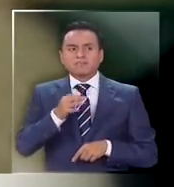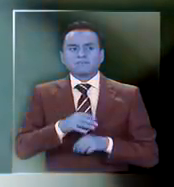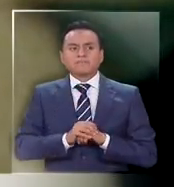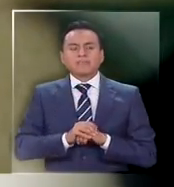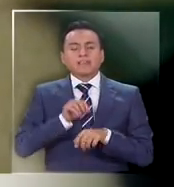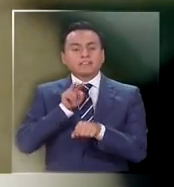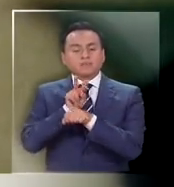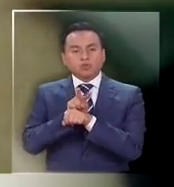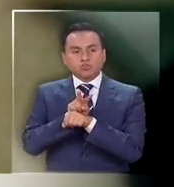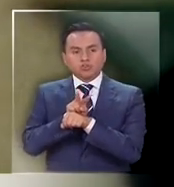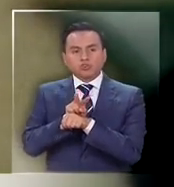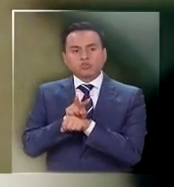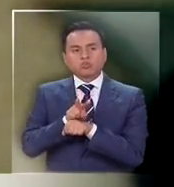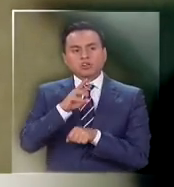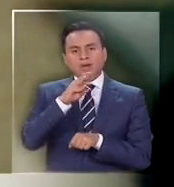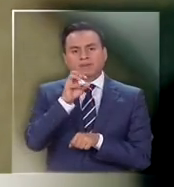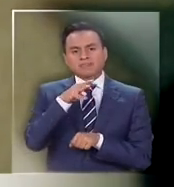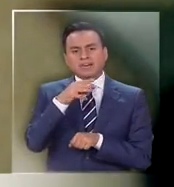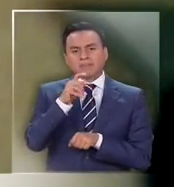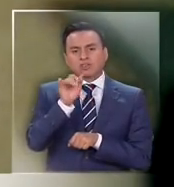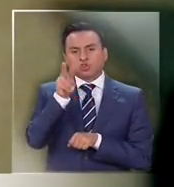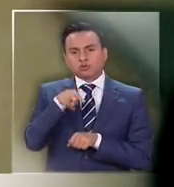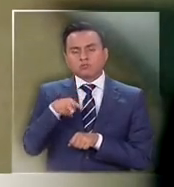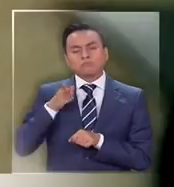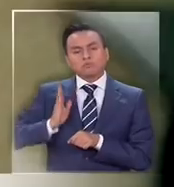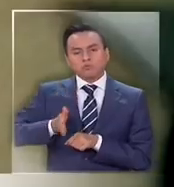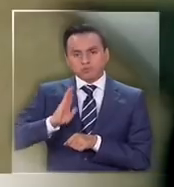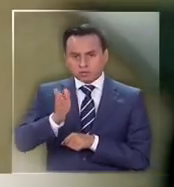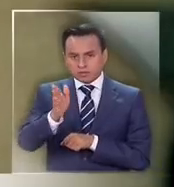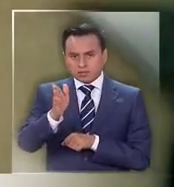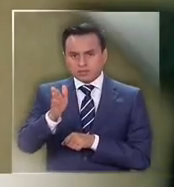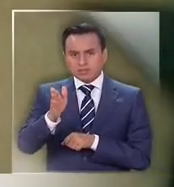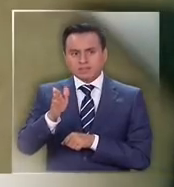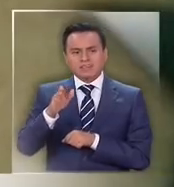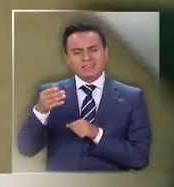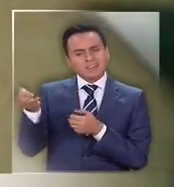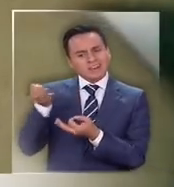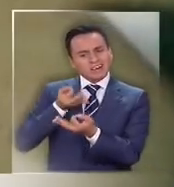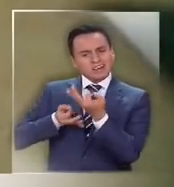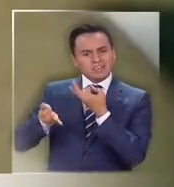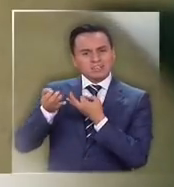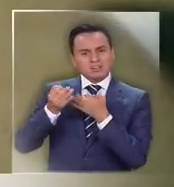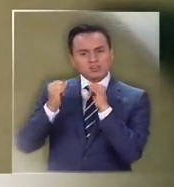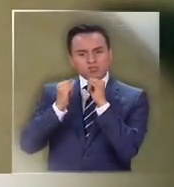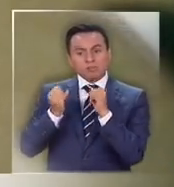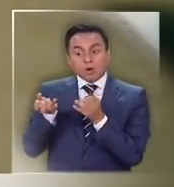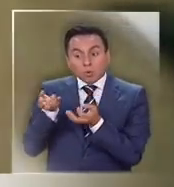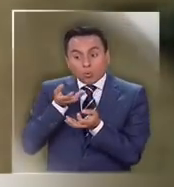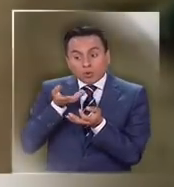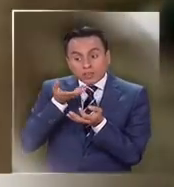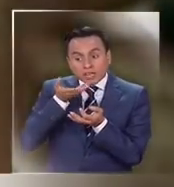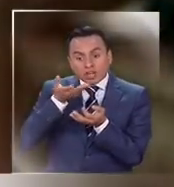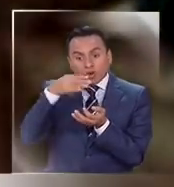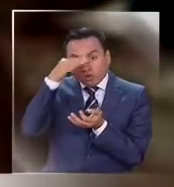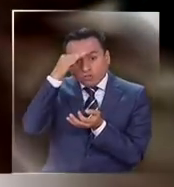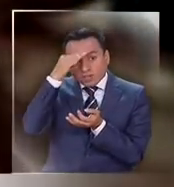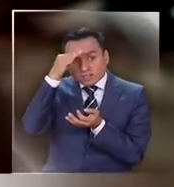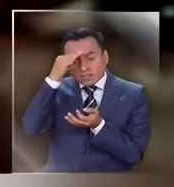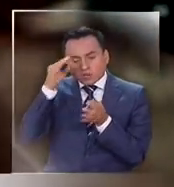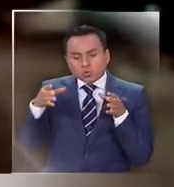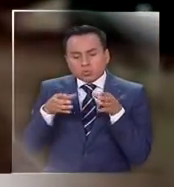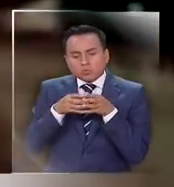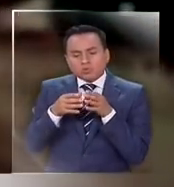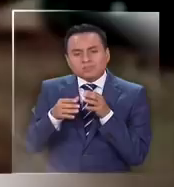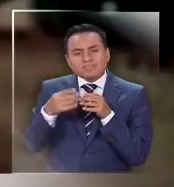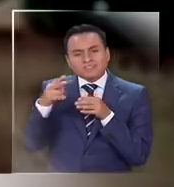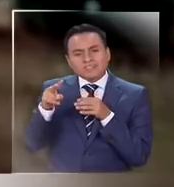El testimonio de James Hamilton continúa. Según narra, en la medida que va contando con la confianza del grupo más